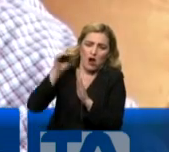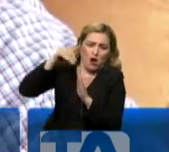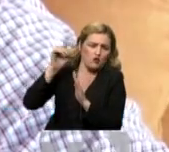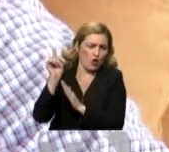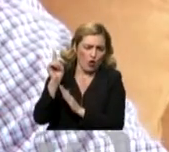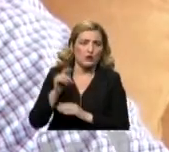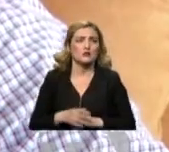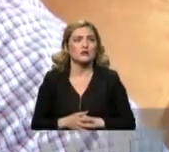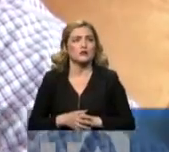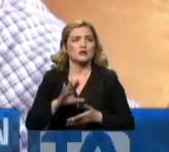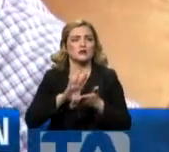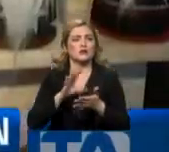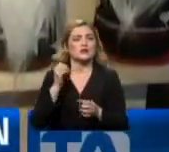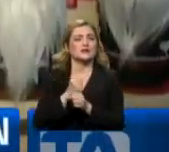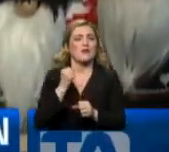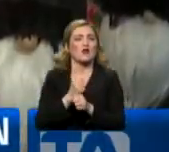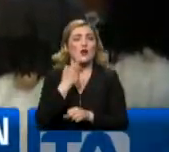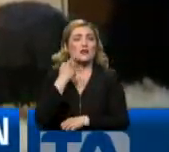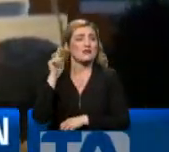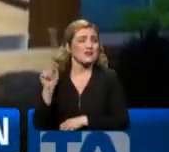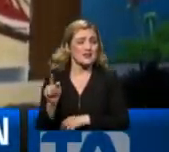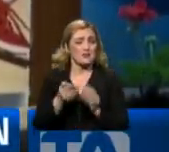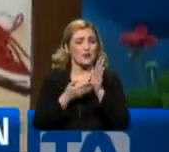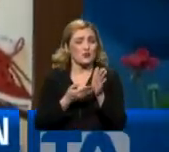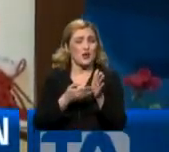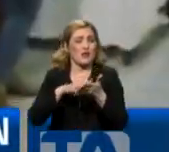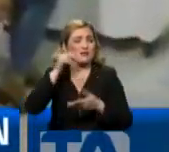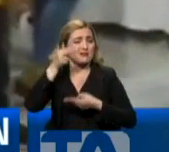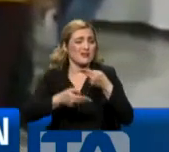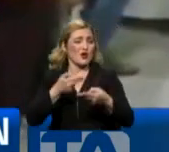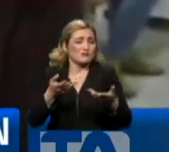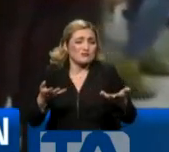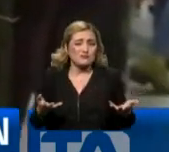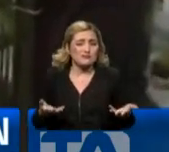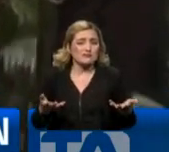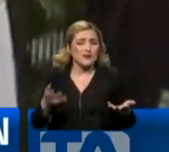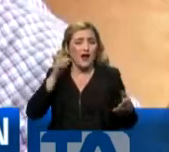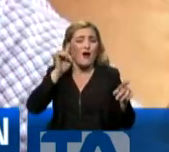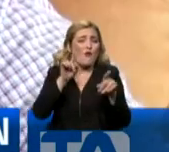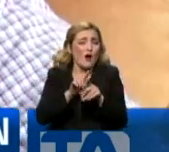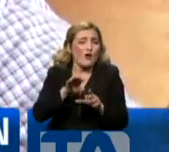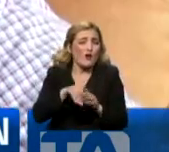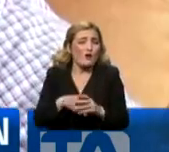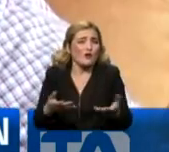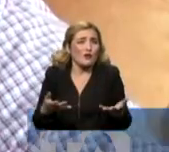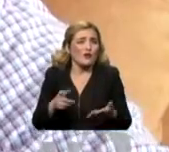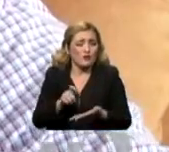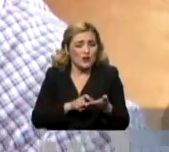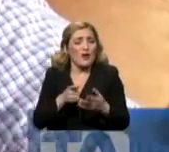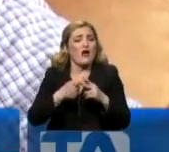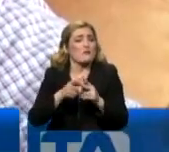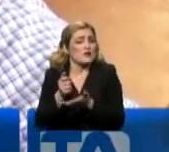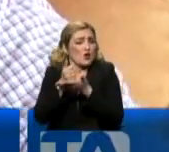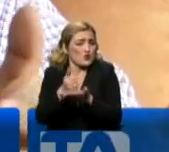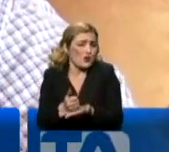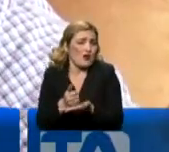la Central Unitaria de Trabajadores se sostiene que la modalidad por emprendimiento es parte de un acuerdo. El contrato por emprendimiento es una herramienta